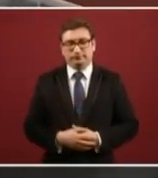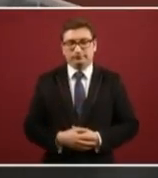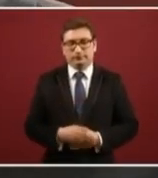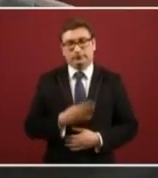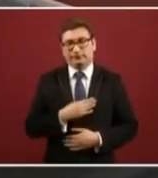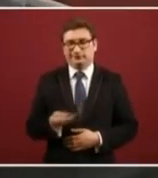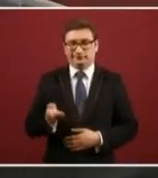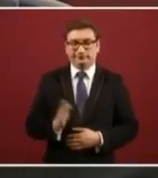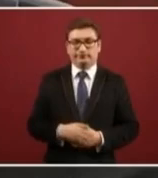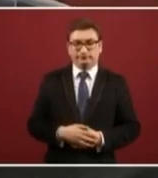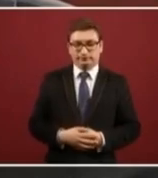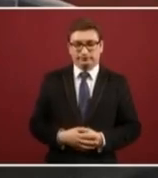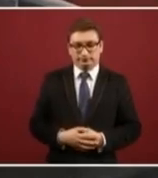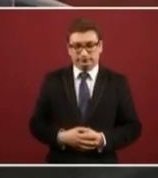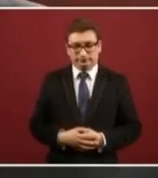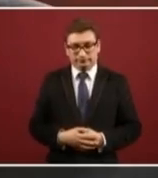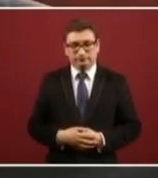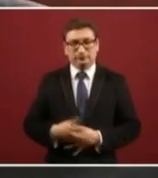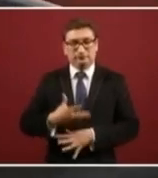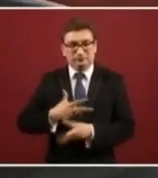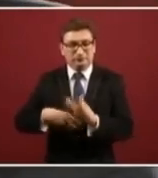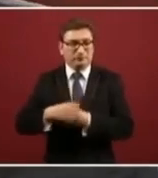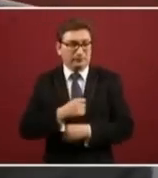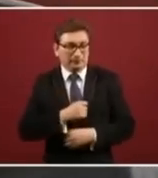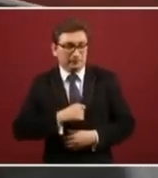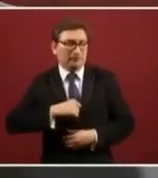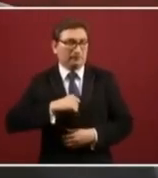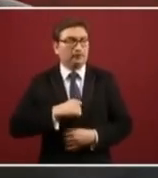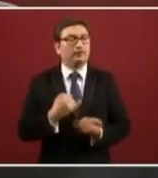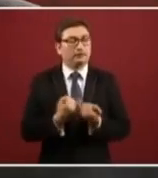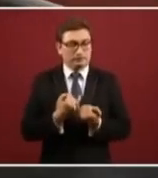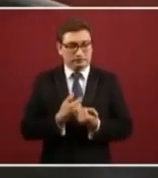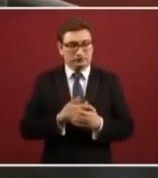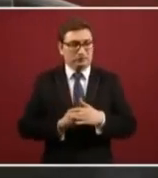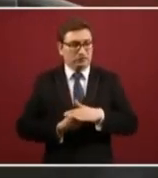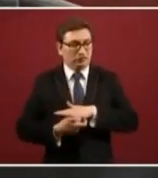bueno, de saliva, de tráfico de influencia y de sobornos,